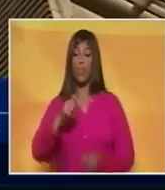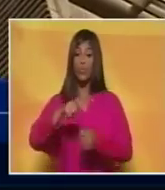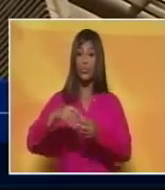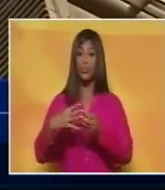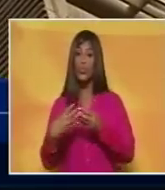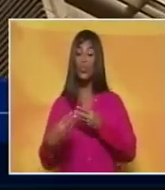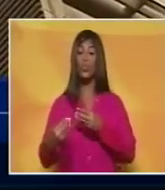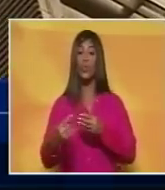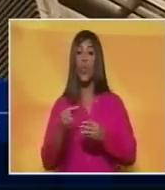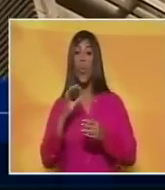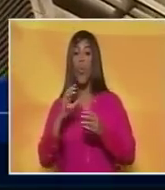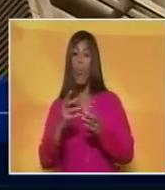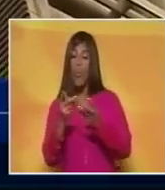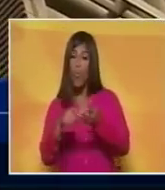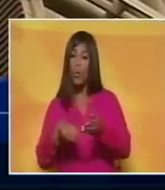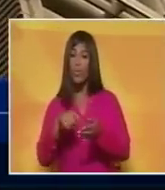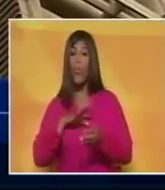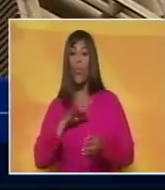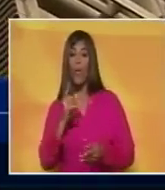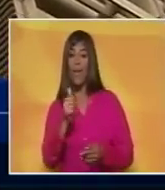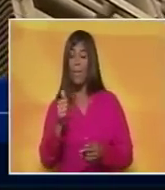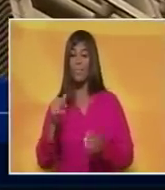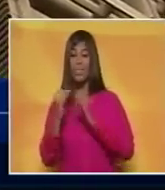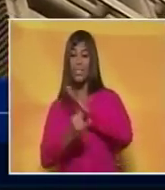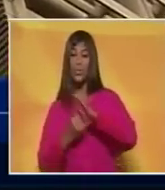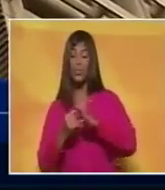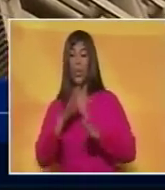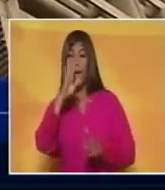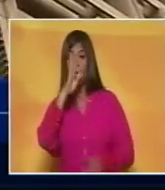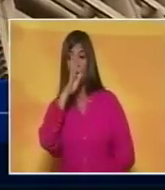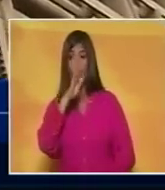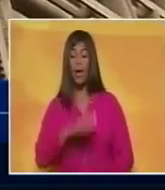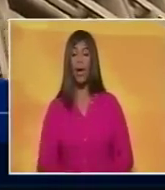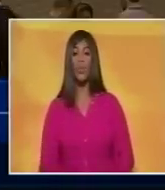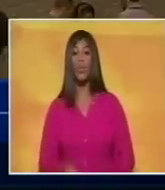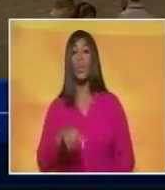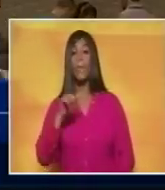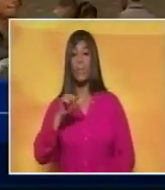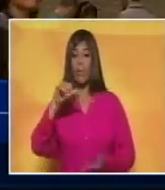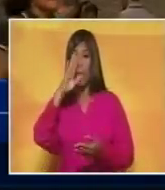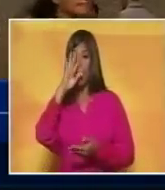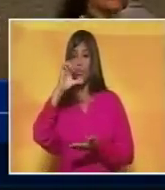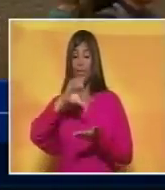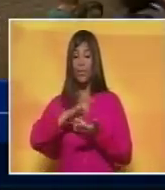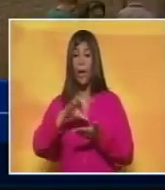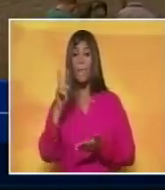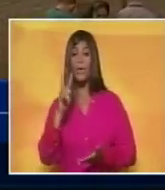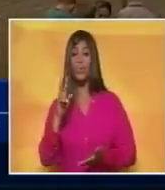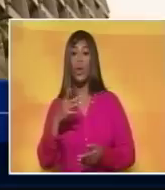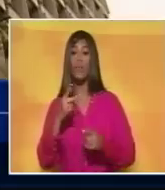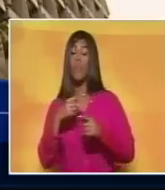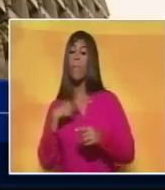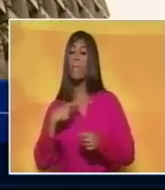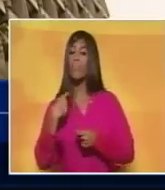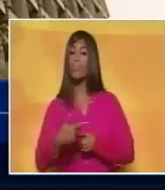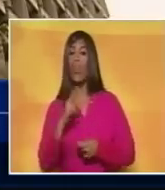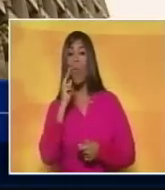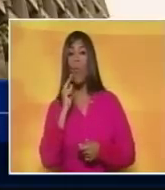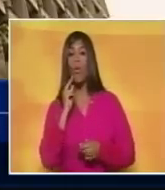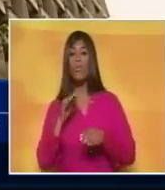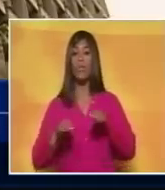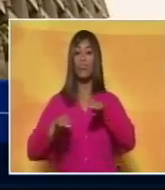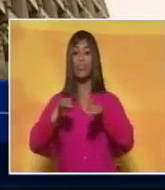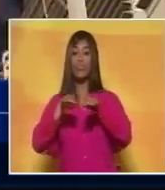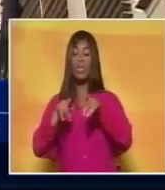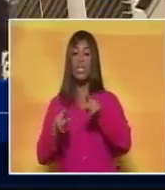cuenta única que mantengan las respectivas instituciones bancarias en el Banco Central de Venezuela por la cantidad en bolívares equivalentes a la